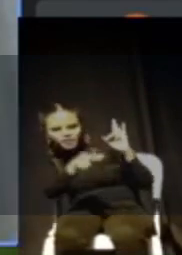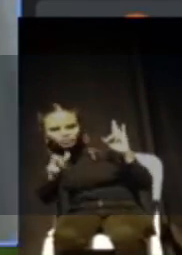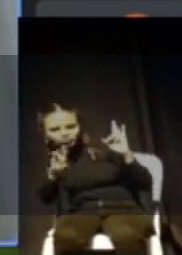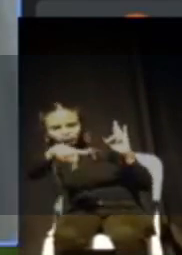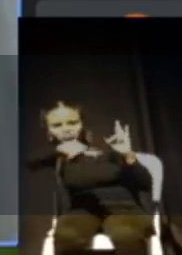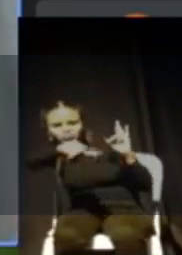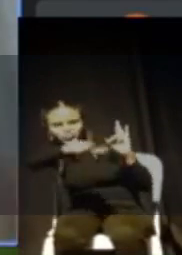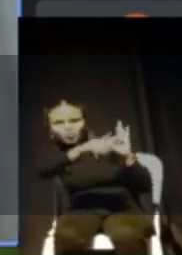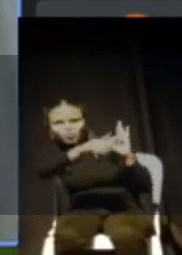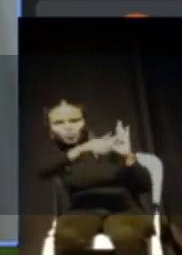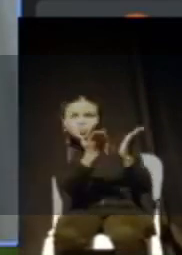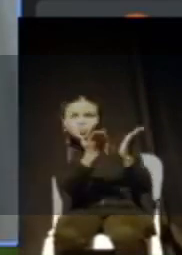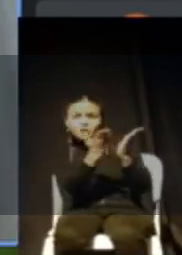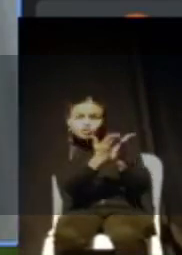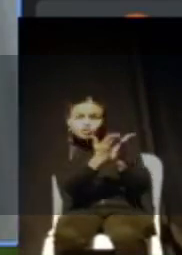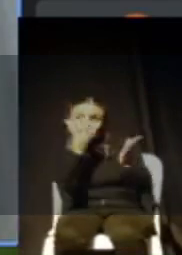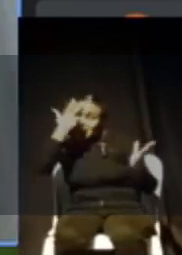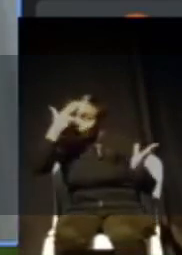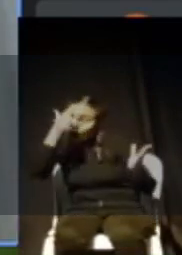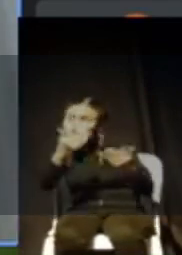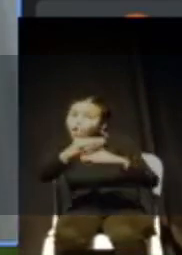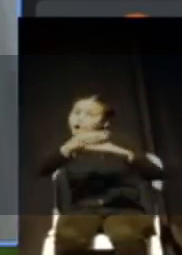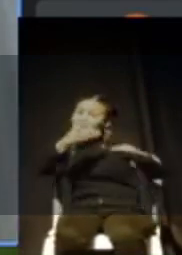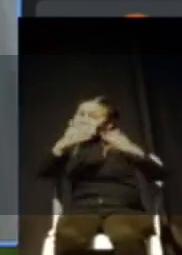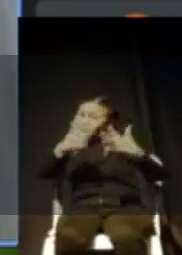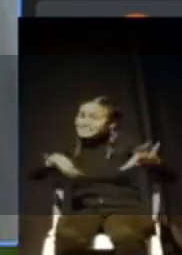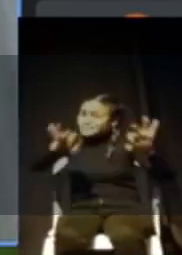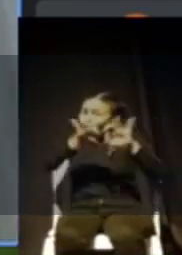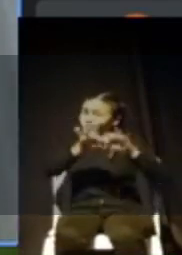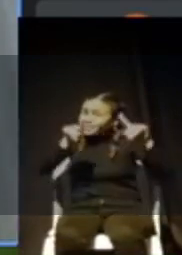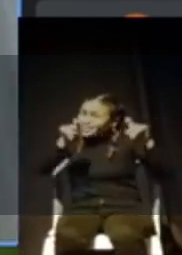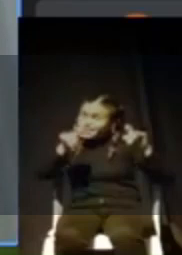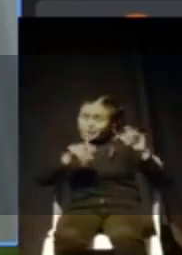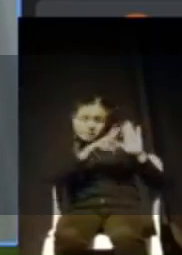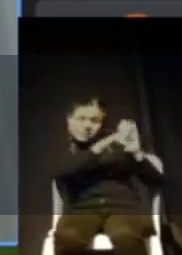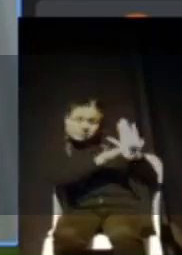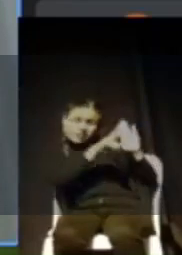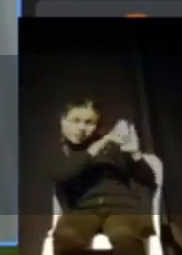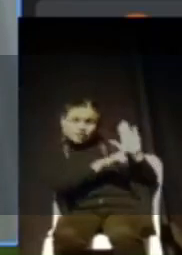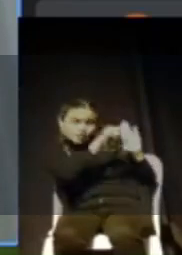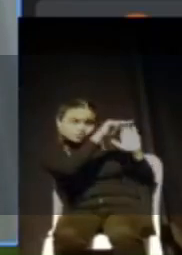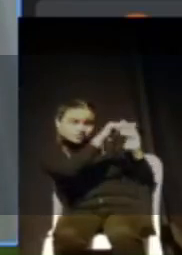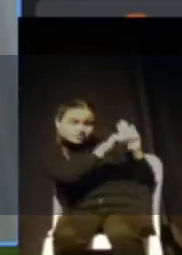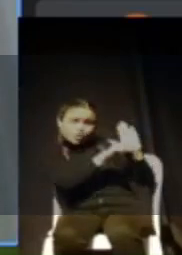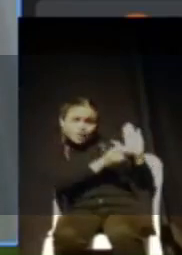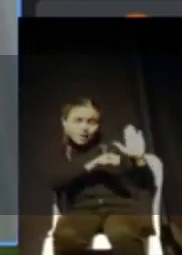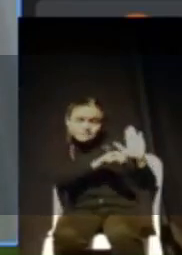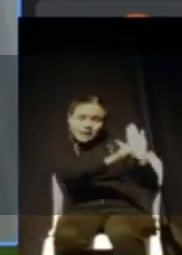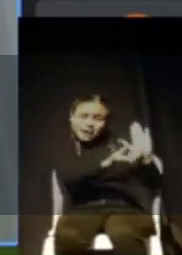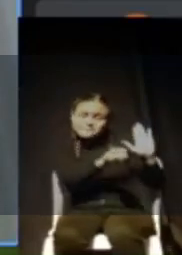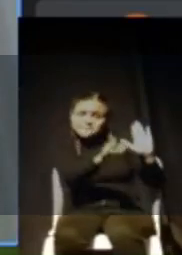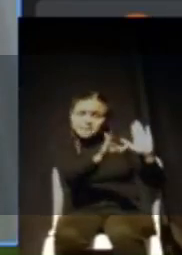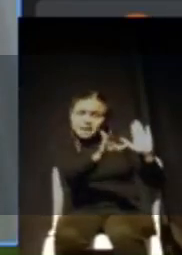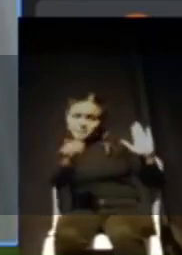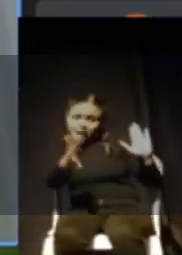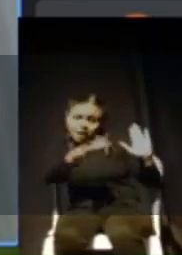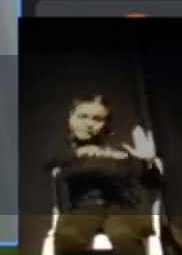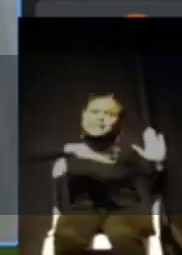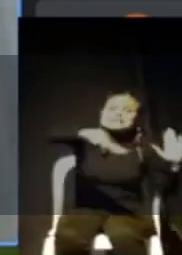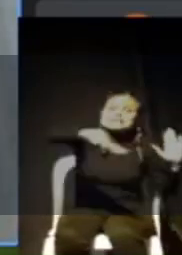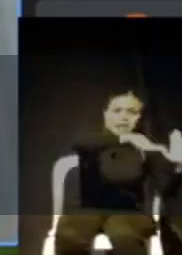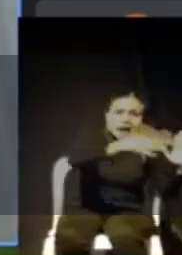de la educación que antecede, digamos, los planteamientos teóricos y normativos que podemos evocar en espacios como